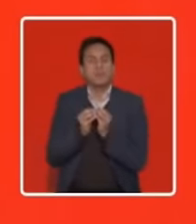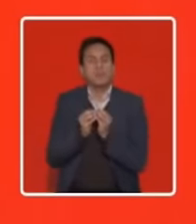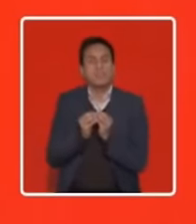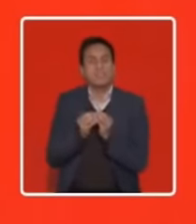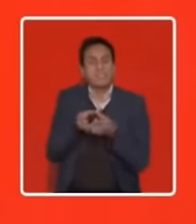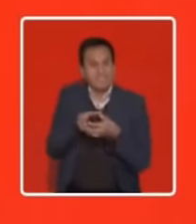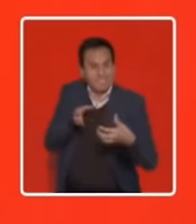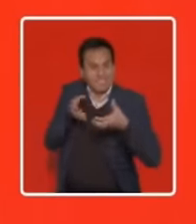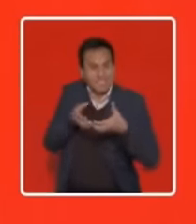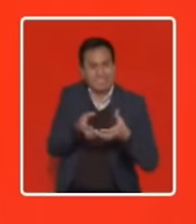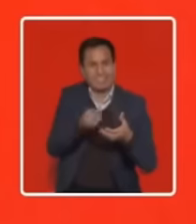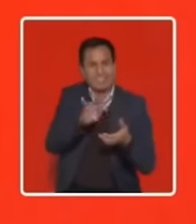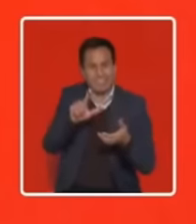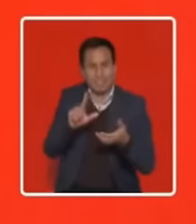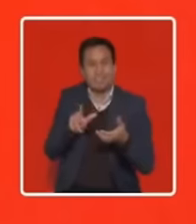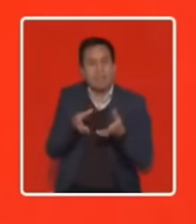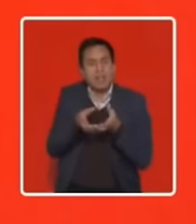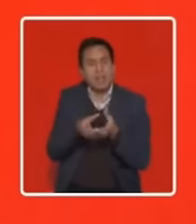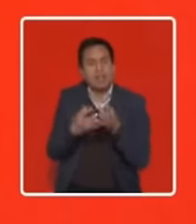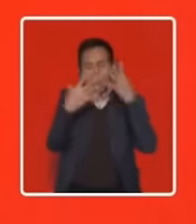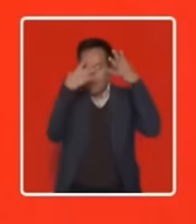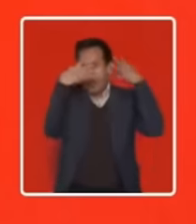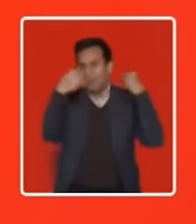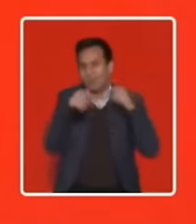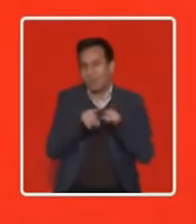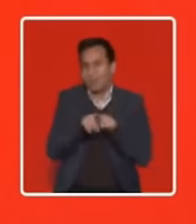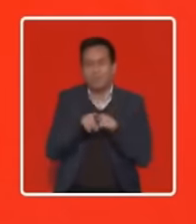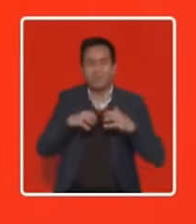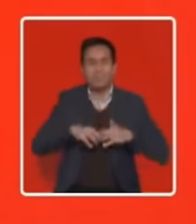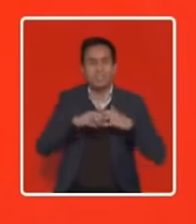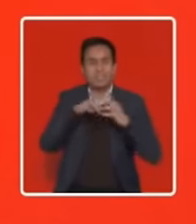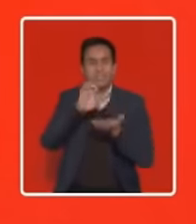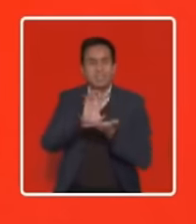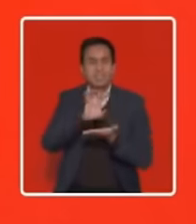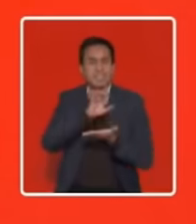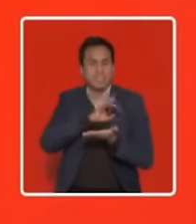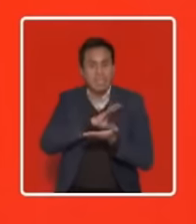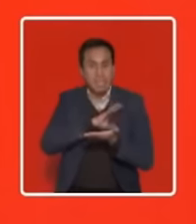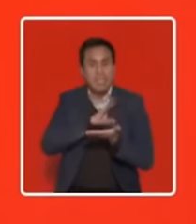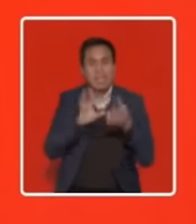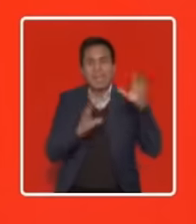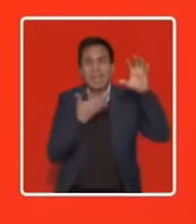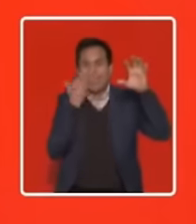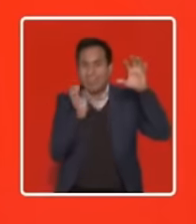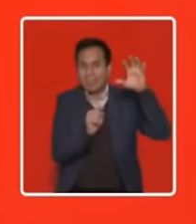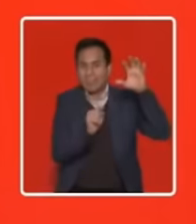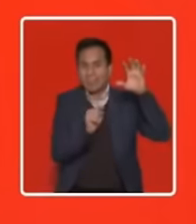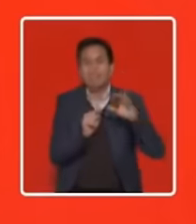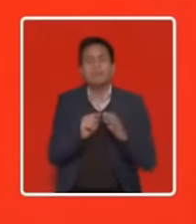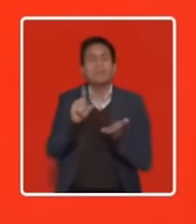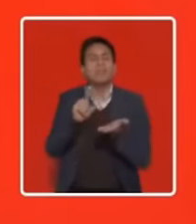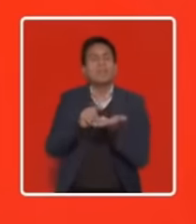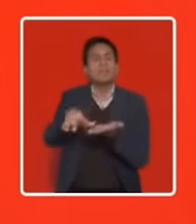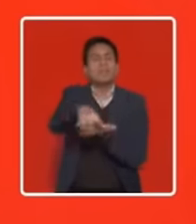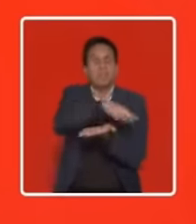rompehielos Biel es un embajador flotante que fortalecerá la presencia del Estado de Chile en la Antártica, región